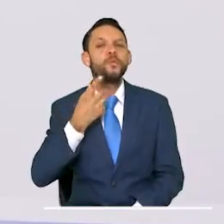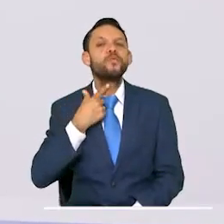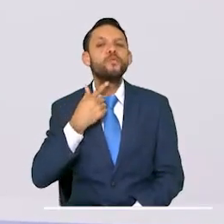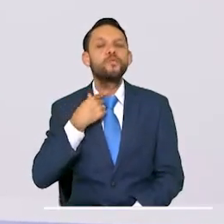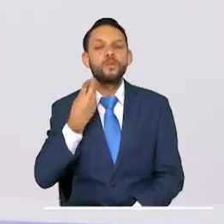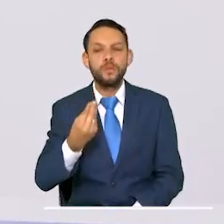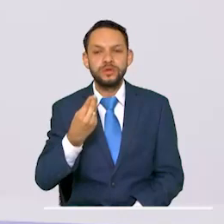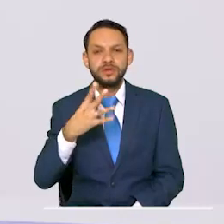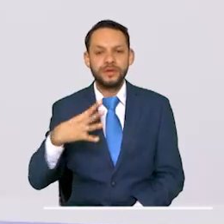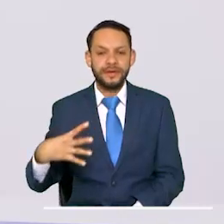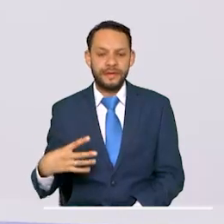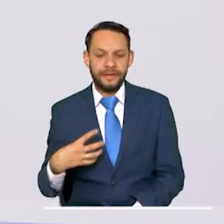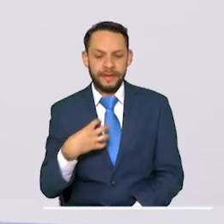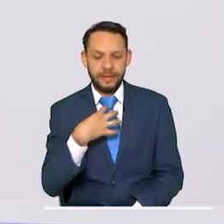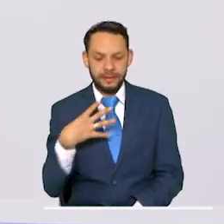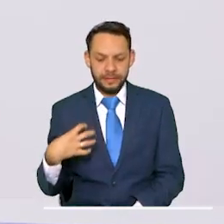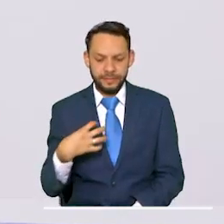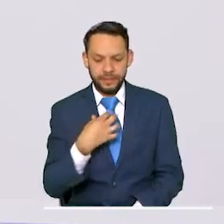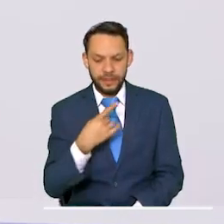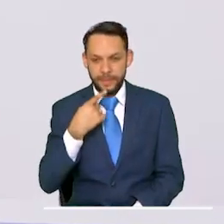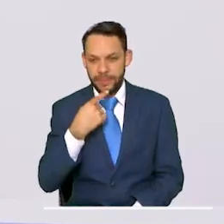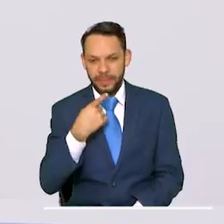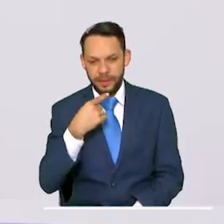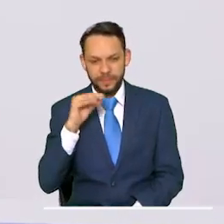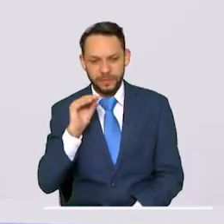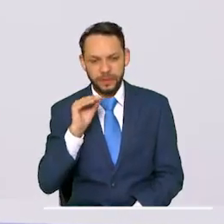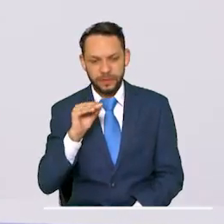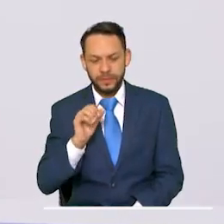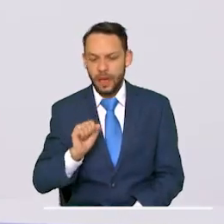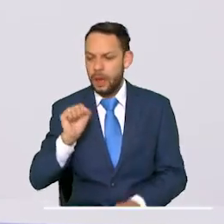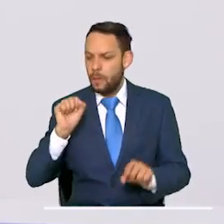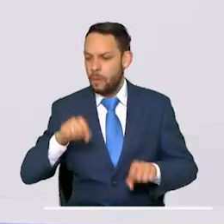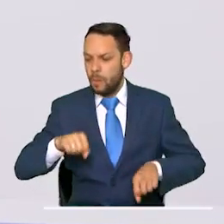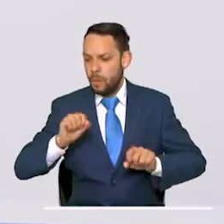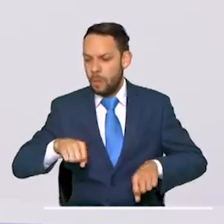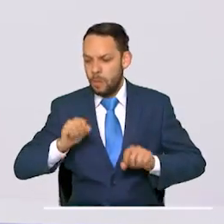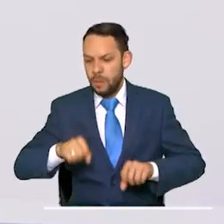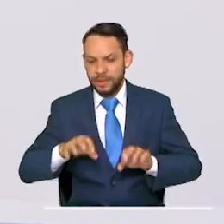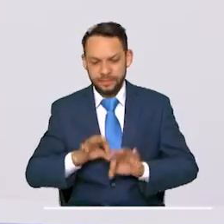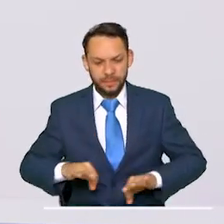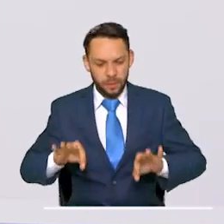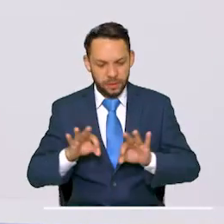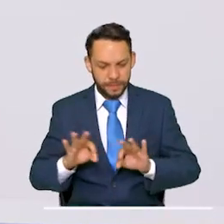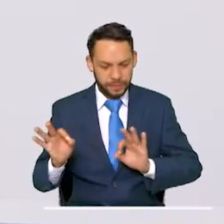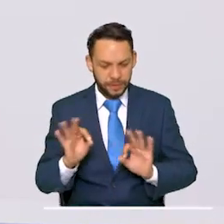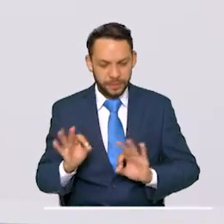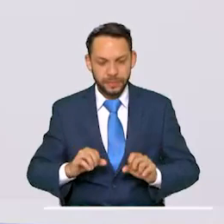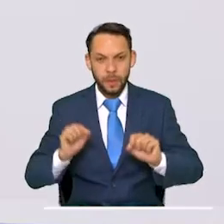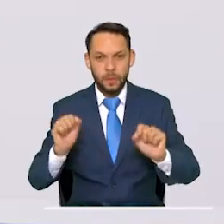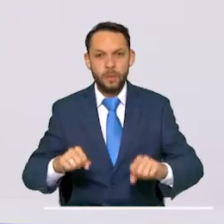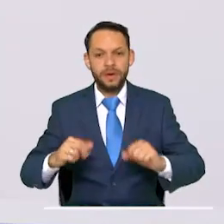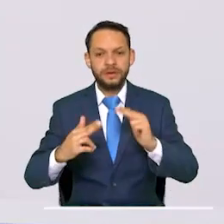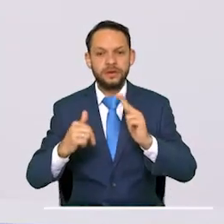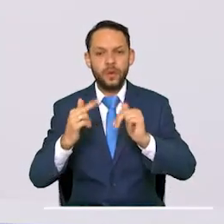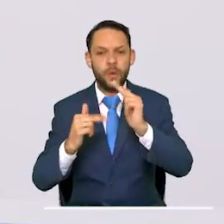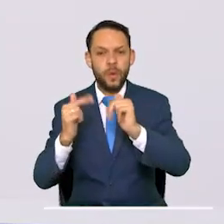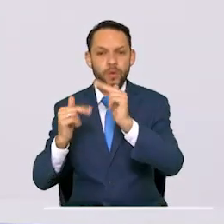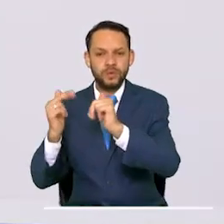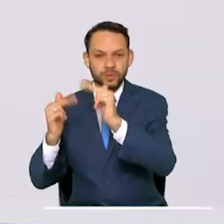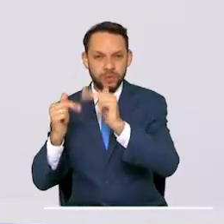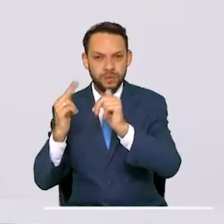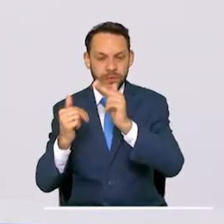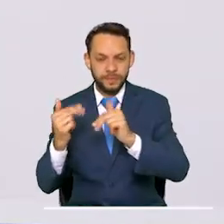ver sobre esa gran posibilidad que tiene de construir simbólicamente